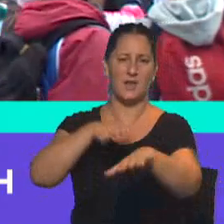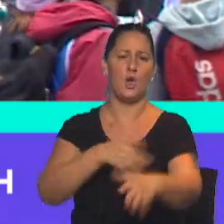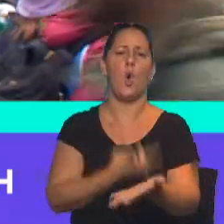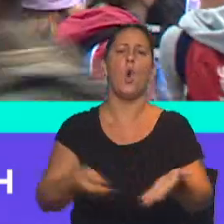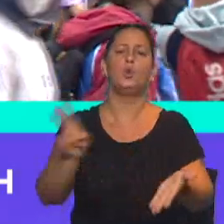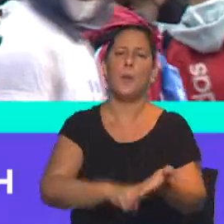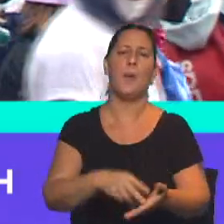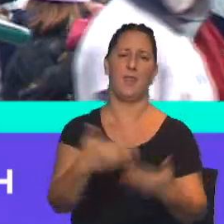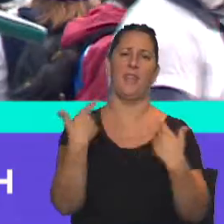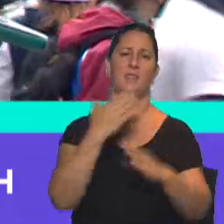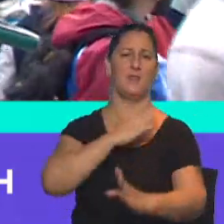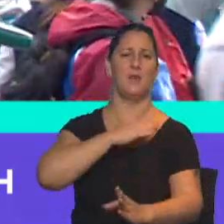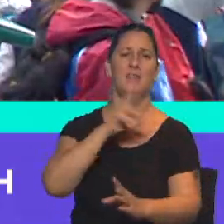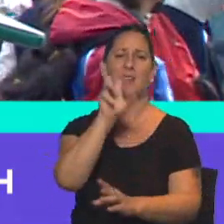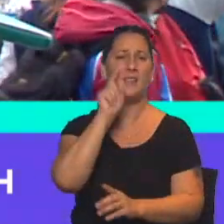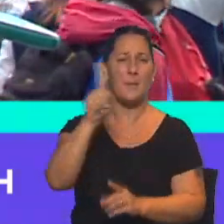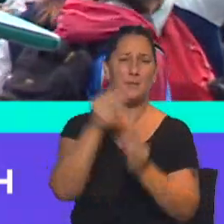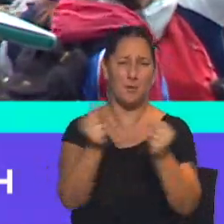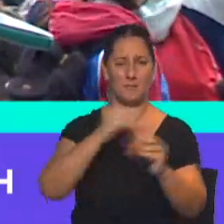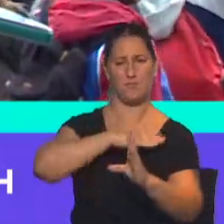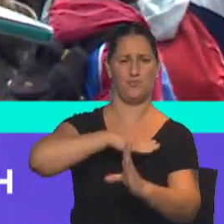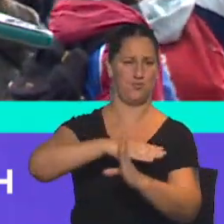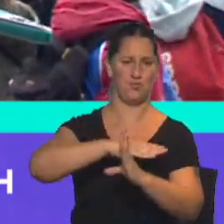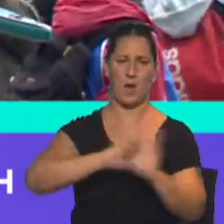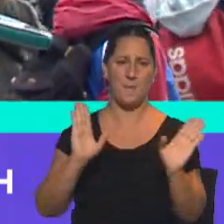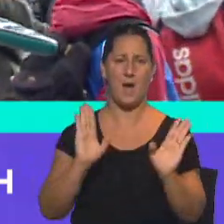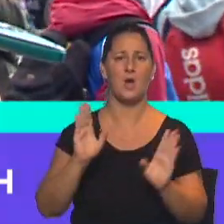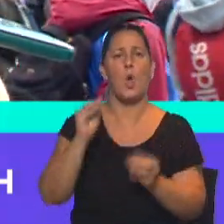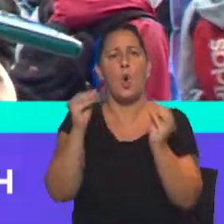poder decir nunca más y nuevamente homenajear